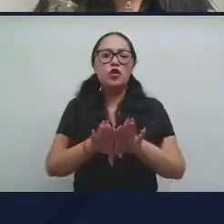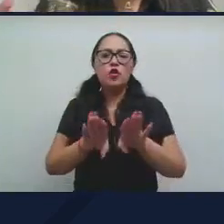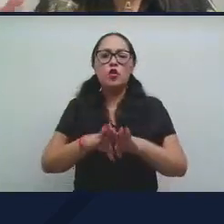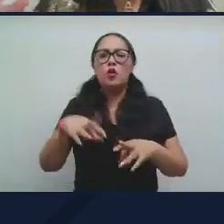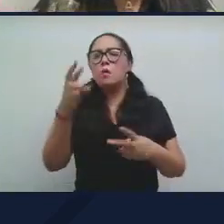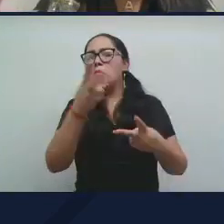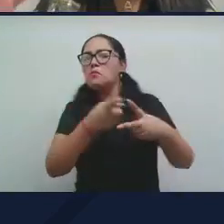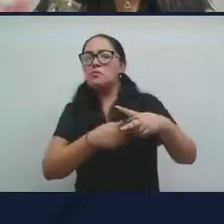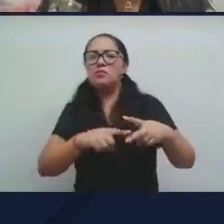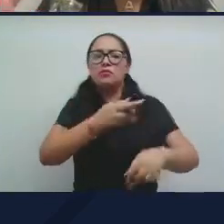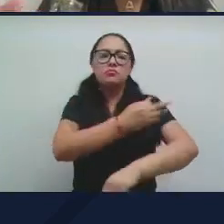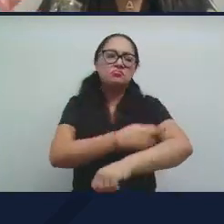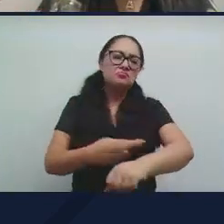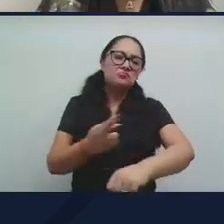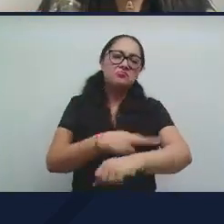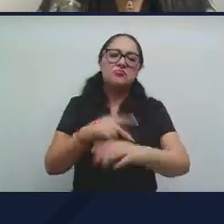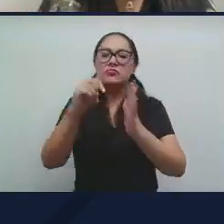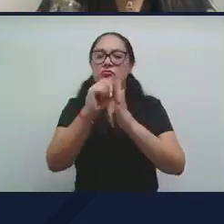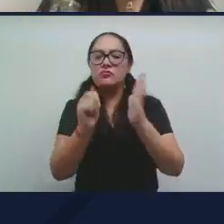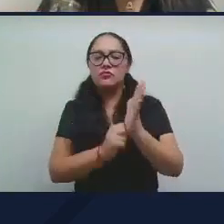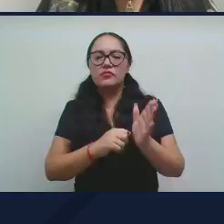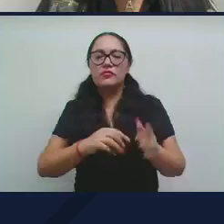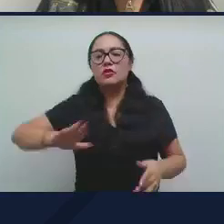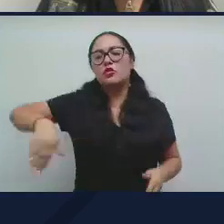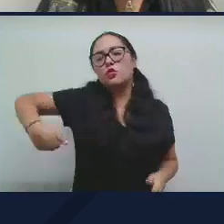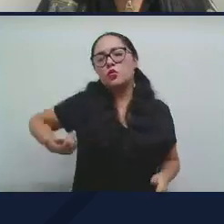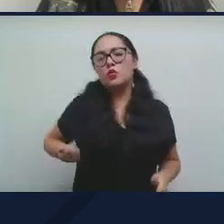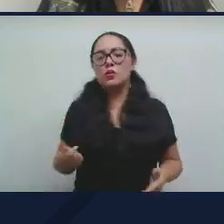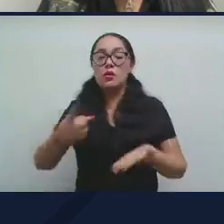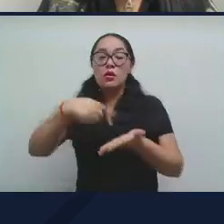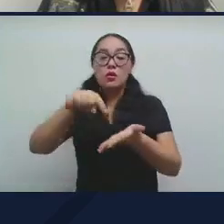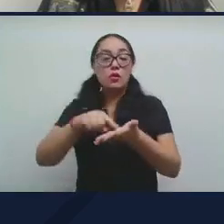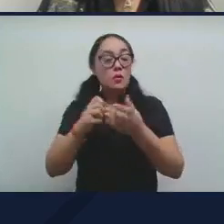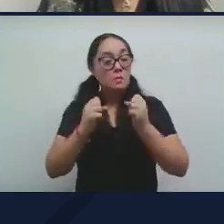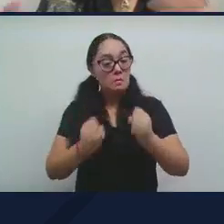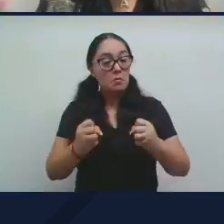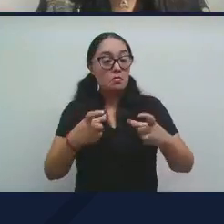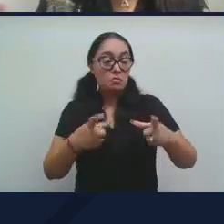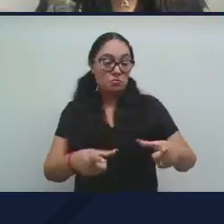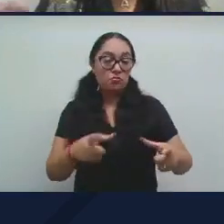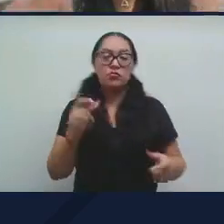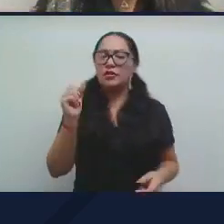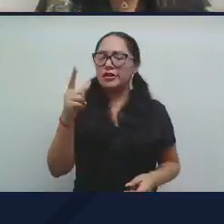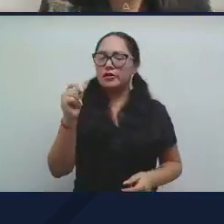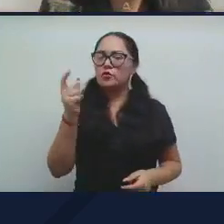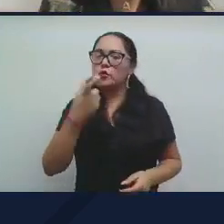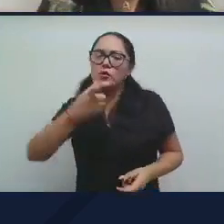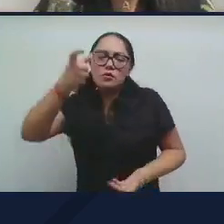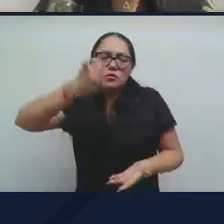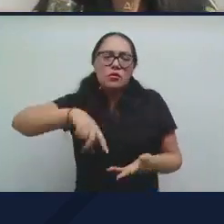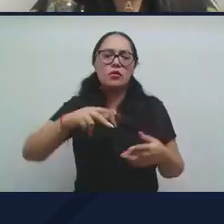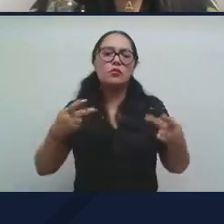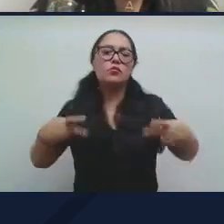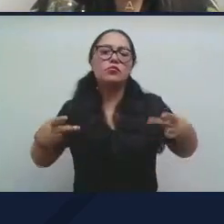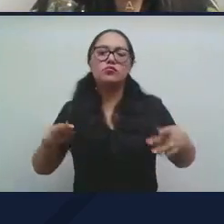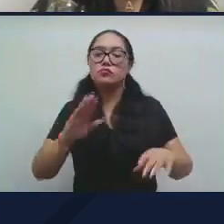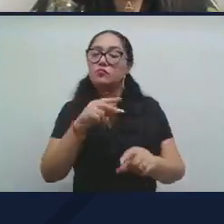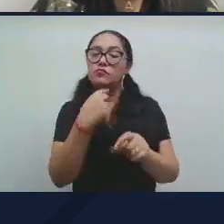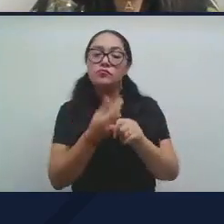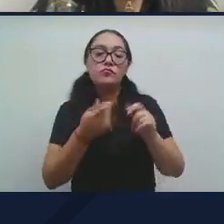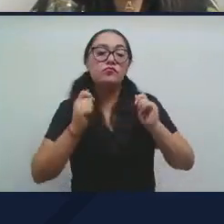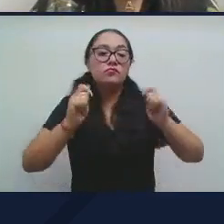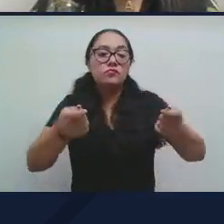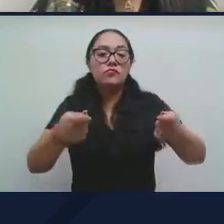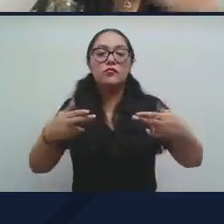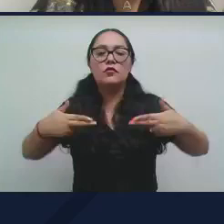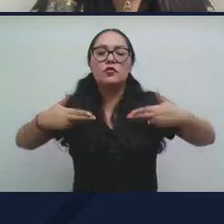en un lugar seguro y bueno, pues de todos modos compartirlo con la persona, ¿no? Con testigos o con los herederos. Y